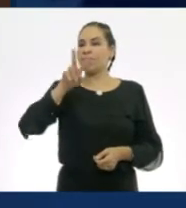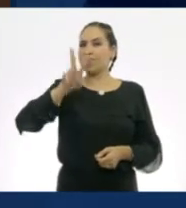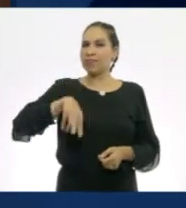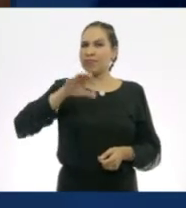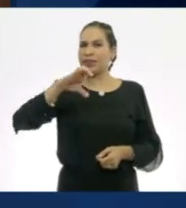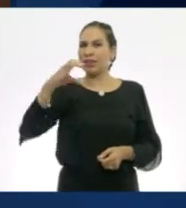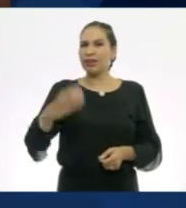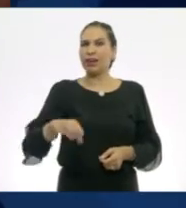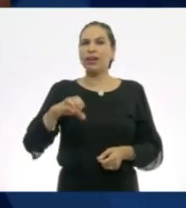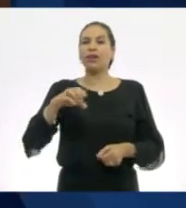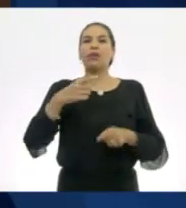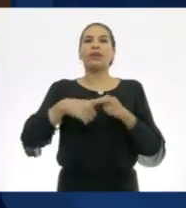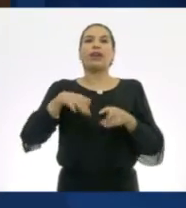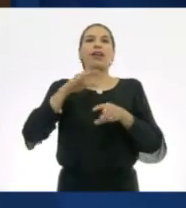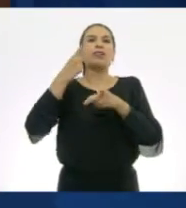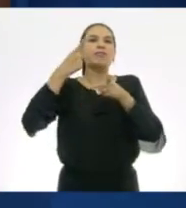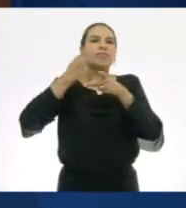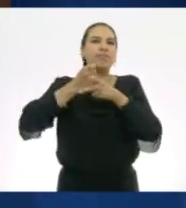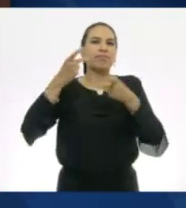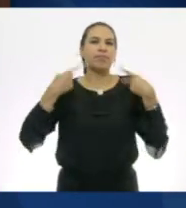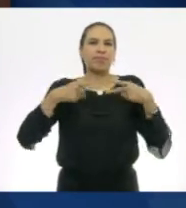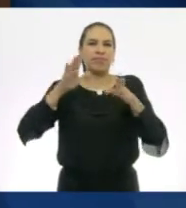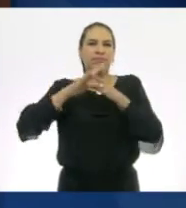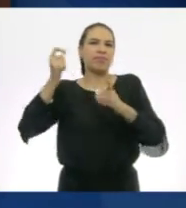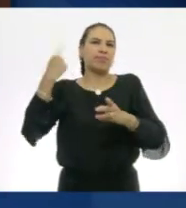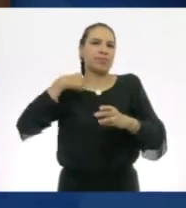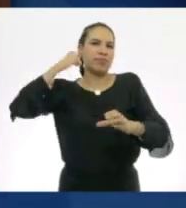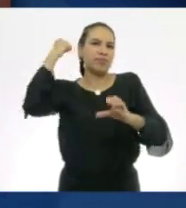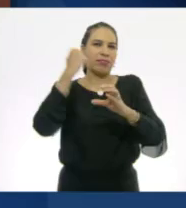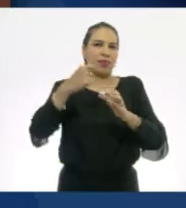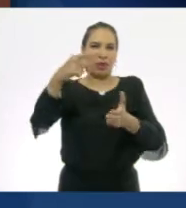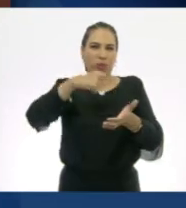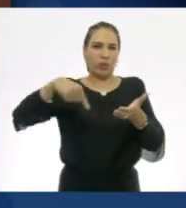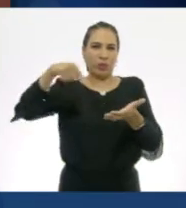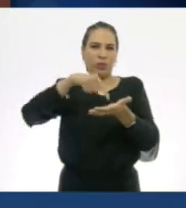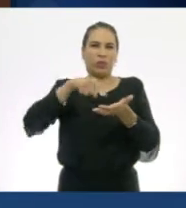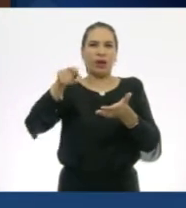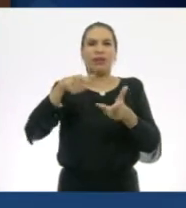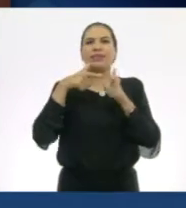Efectivamente, los primeros cazadores que aparecieron en la región